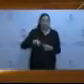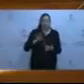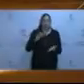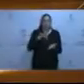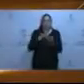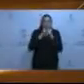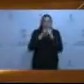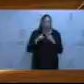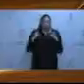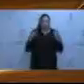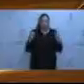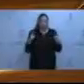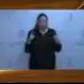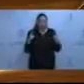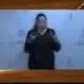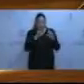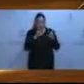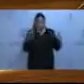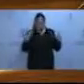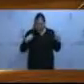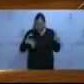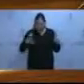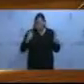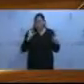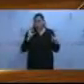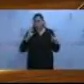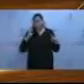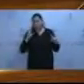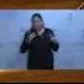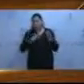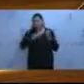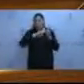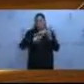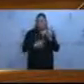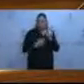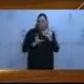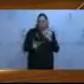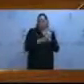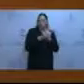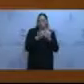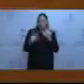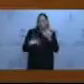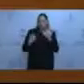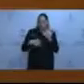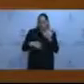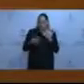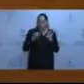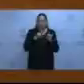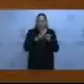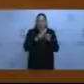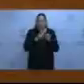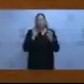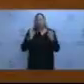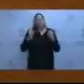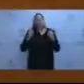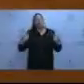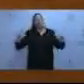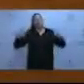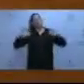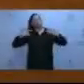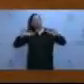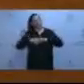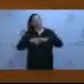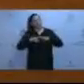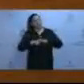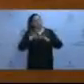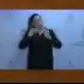año SOGEPSA, que es lo que ustedes prevén en esa modificación, no pueda realizar más que actos de mera gestión. ¿Implica eso que Boves,